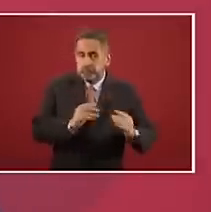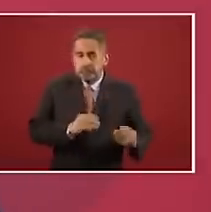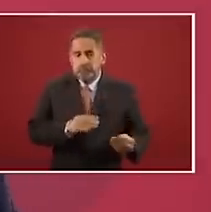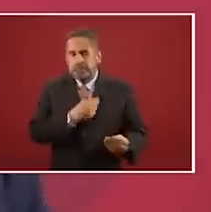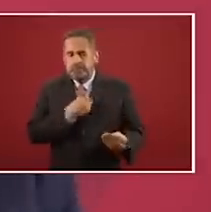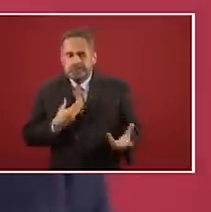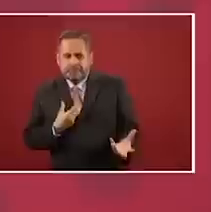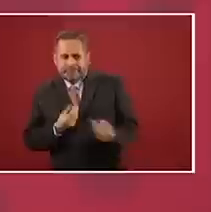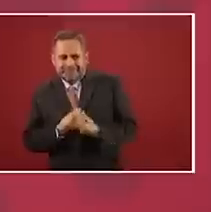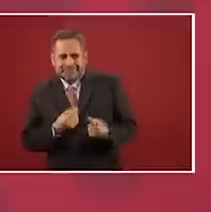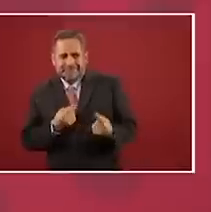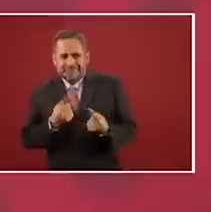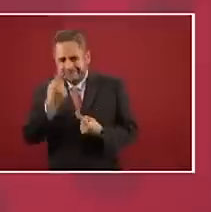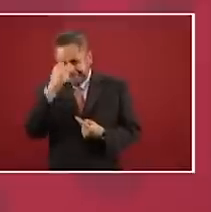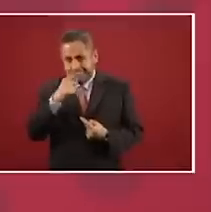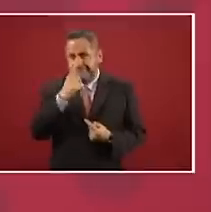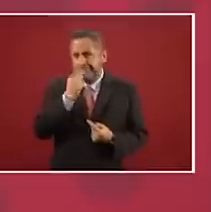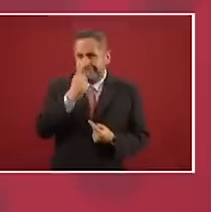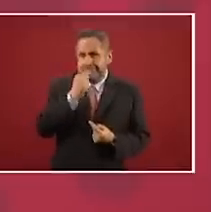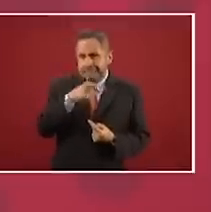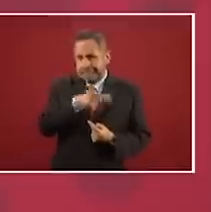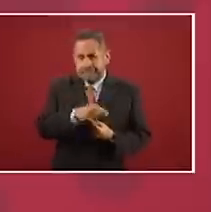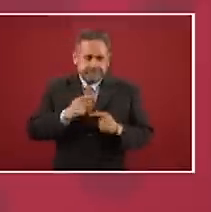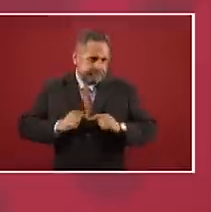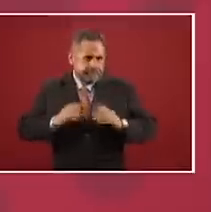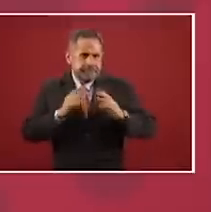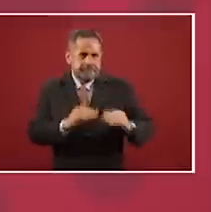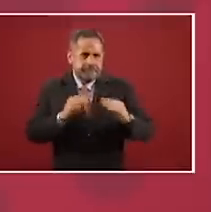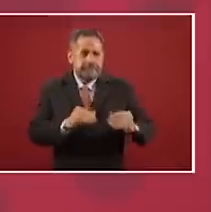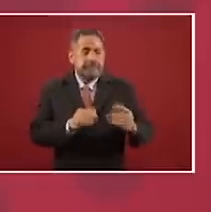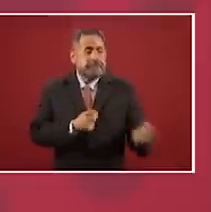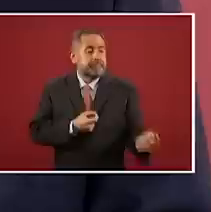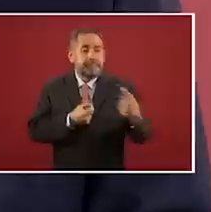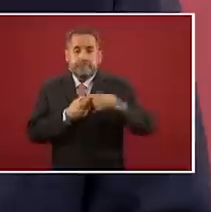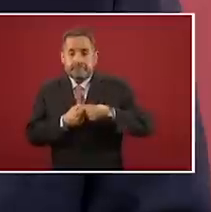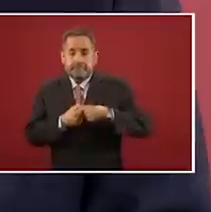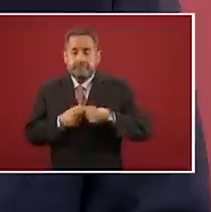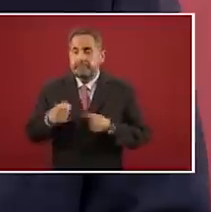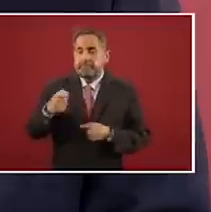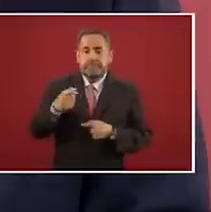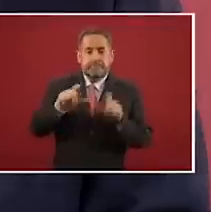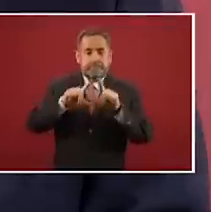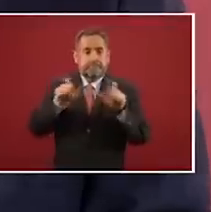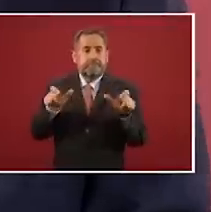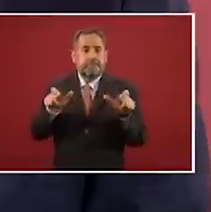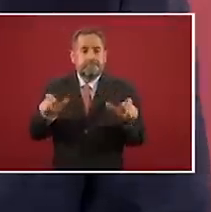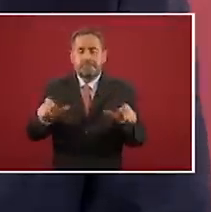ingresos en la Guardia Nacional.